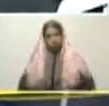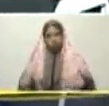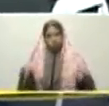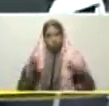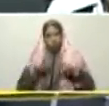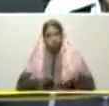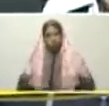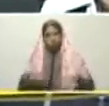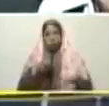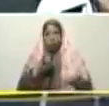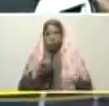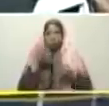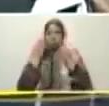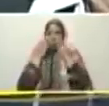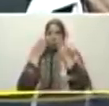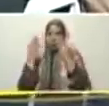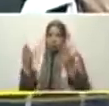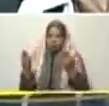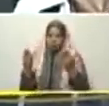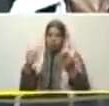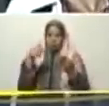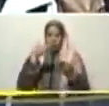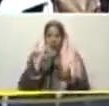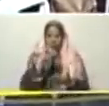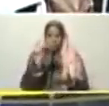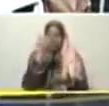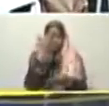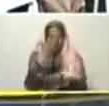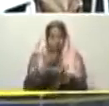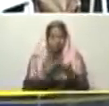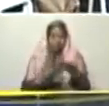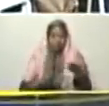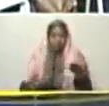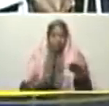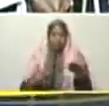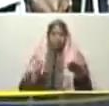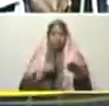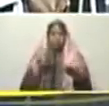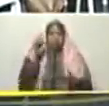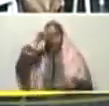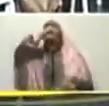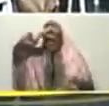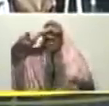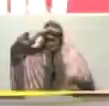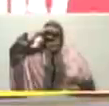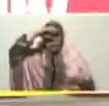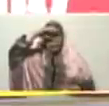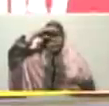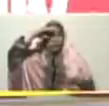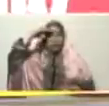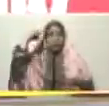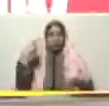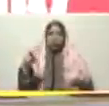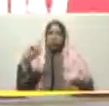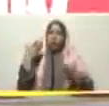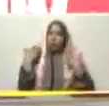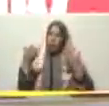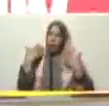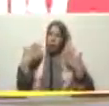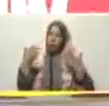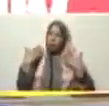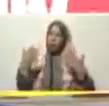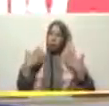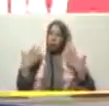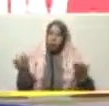aquí tengo miren yo no deje de sudar a ustedes se le pasó el calor